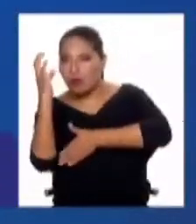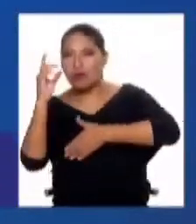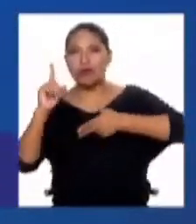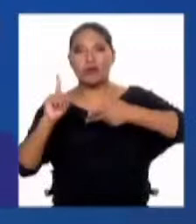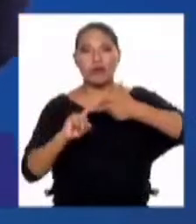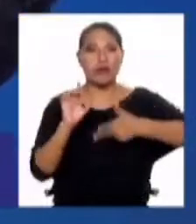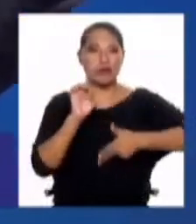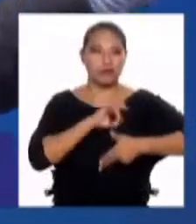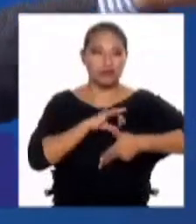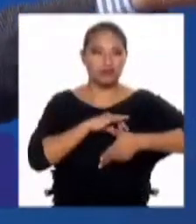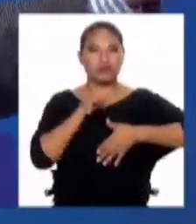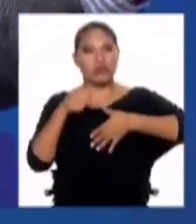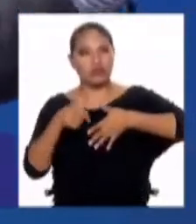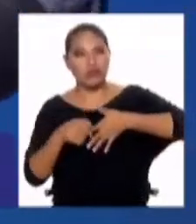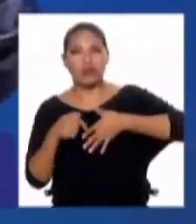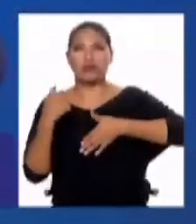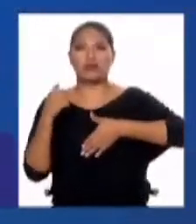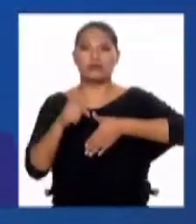pasa en Chile, lo que pasa